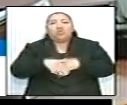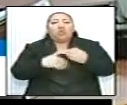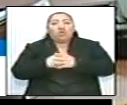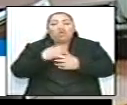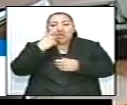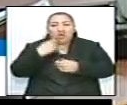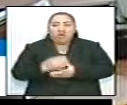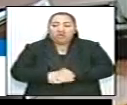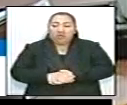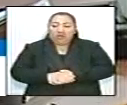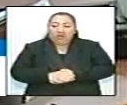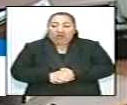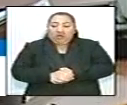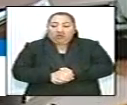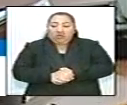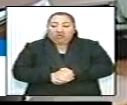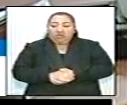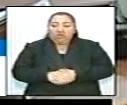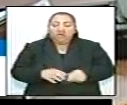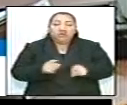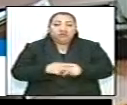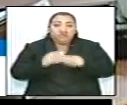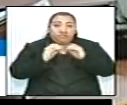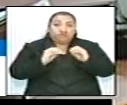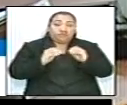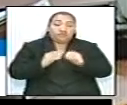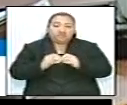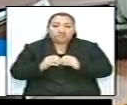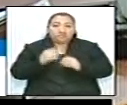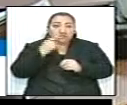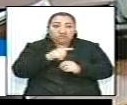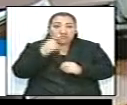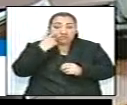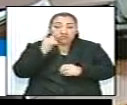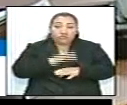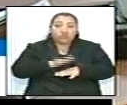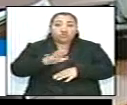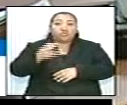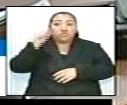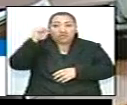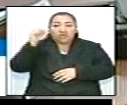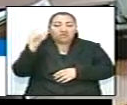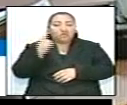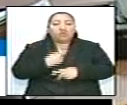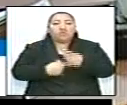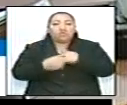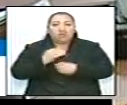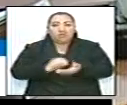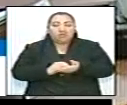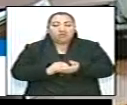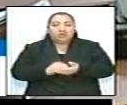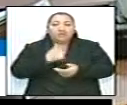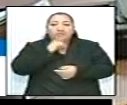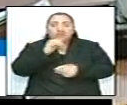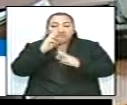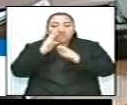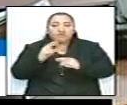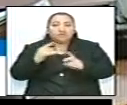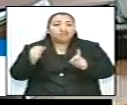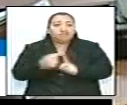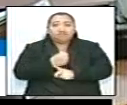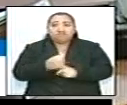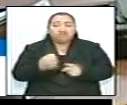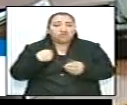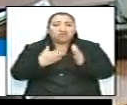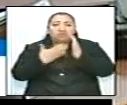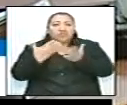todos varones. También hay que llenarles de conocimientos, que ellos conozcan sus derechos para no volver a ser atropelladas, violentadas